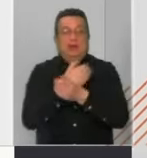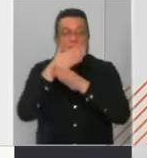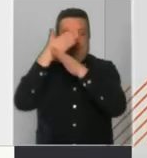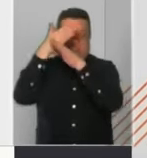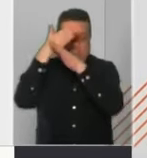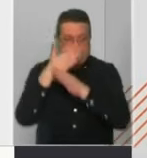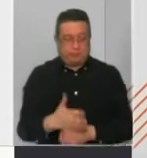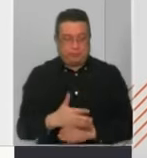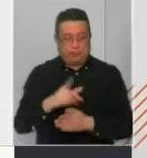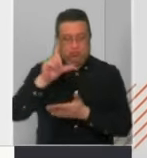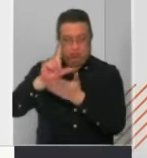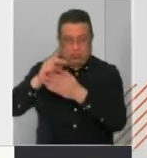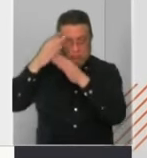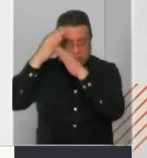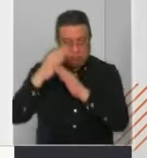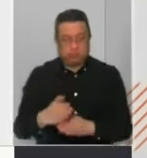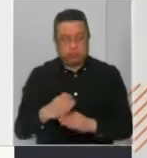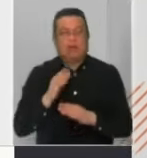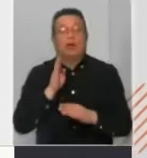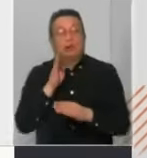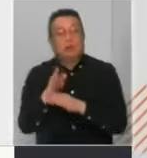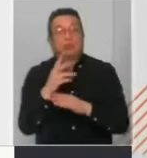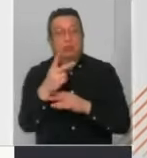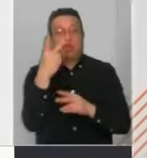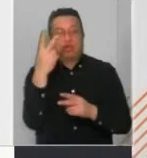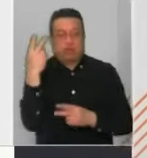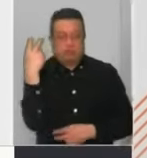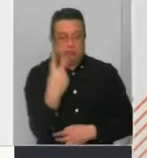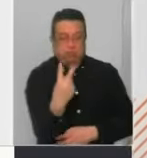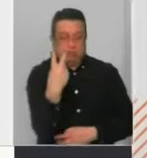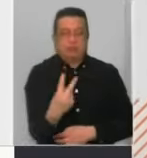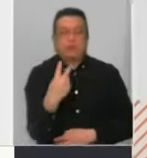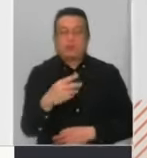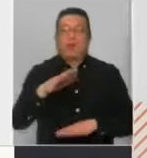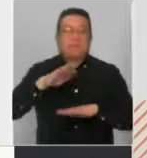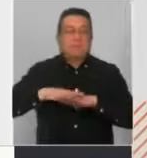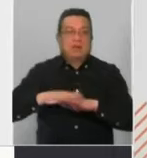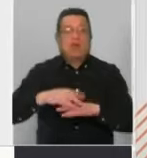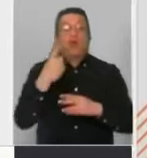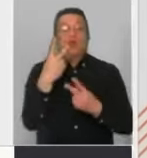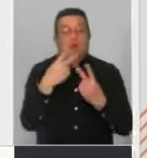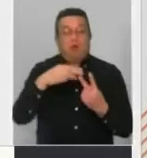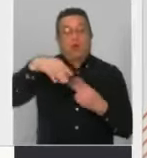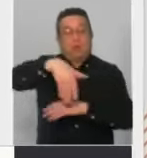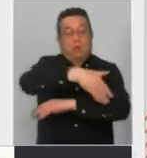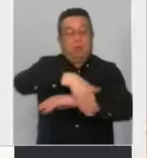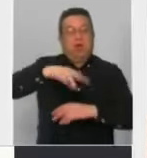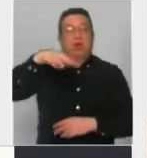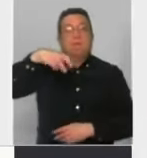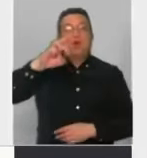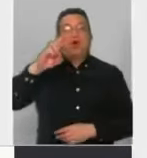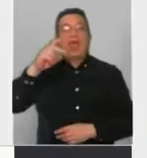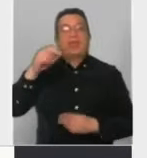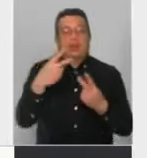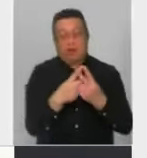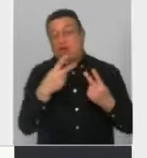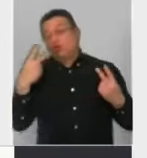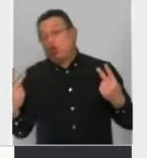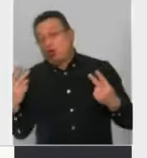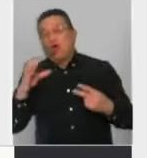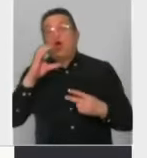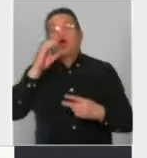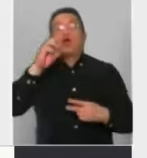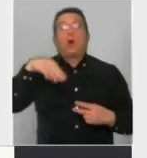con punto fijo y patrullaje de dos parejas de carabineros, una por calle Morandé y otra por calle Compañía, con el